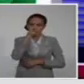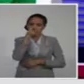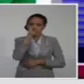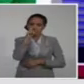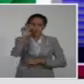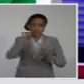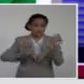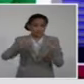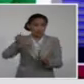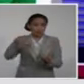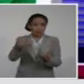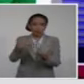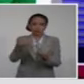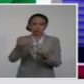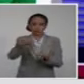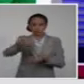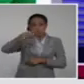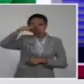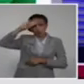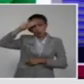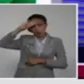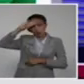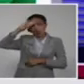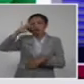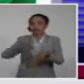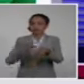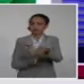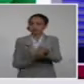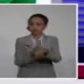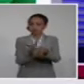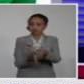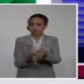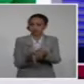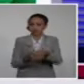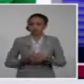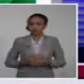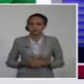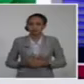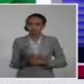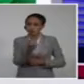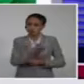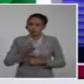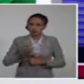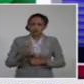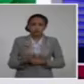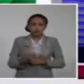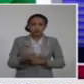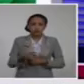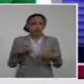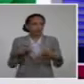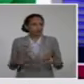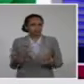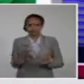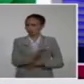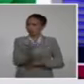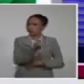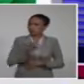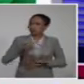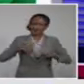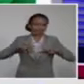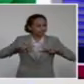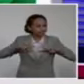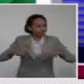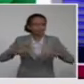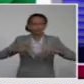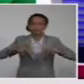diagnosticados en Cuba con la enfermedad. No nos cansamos de reiterar la